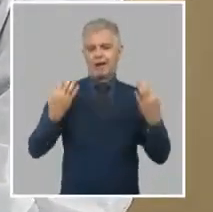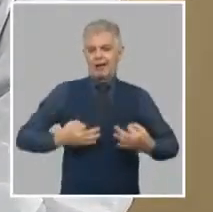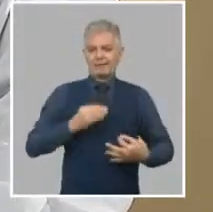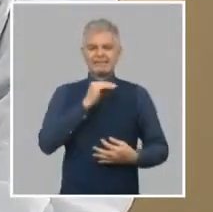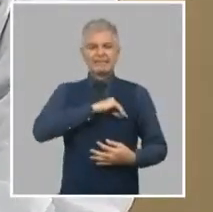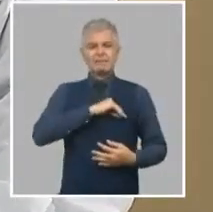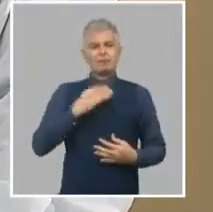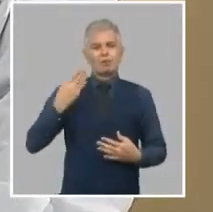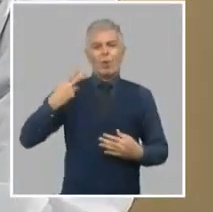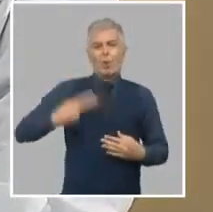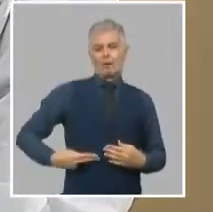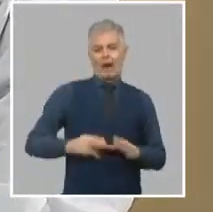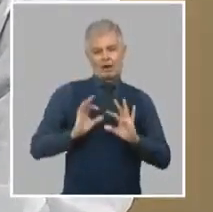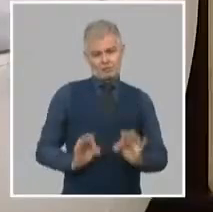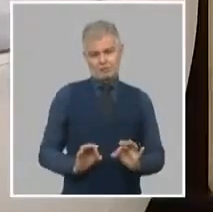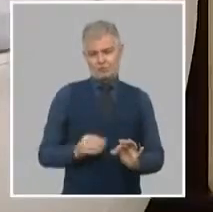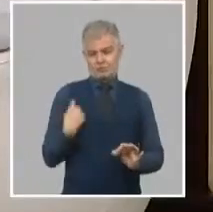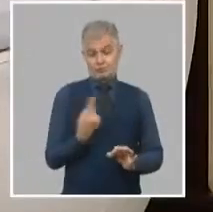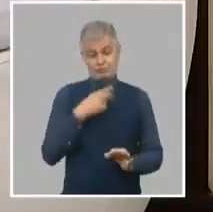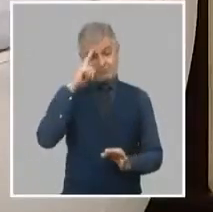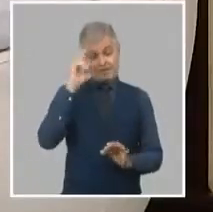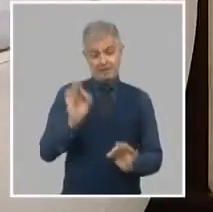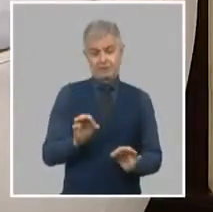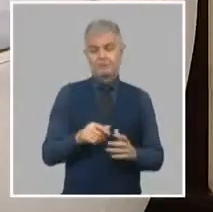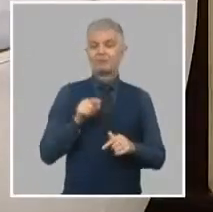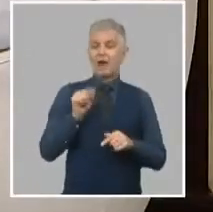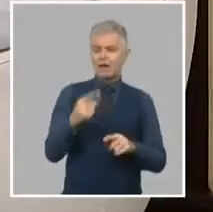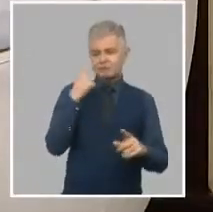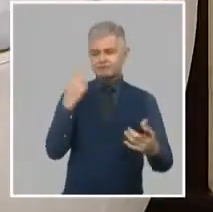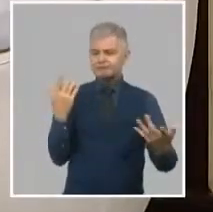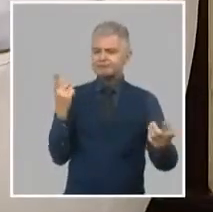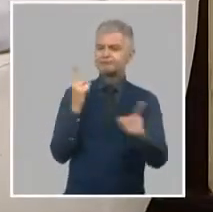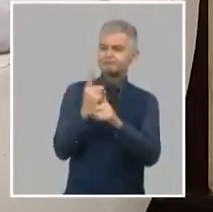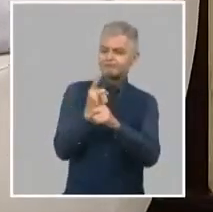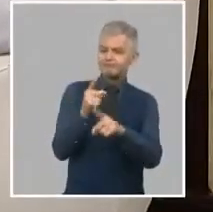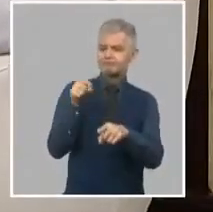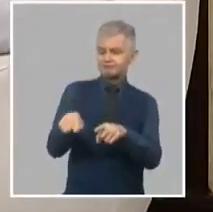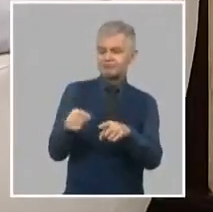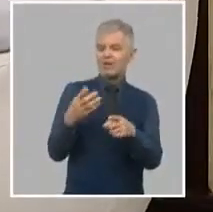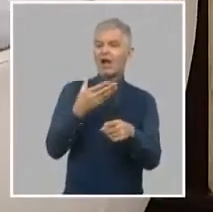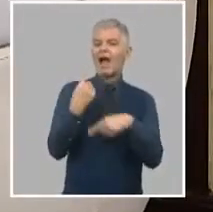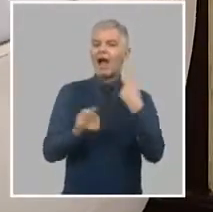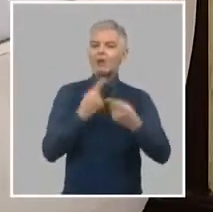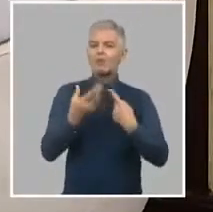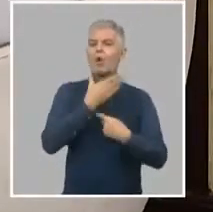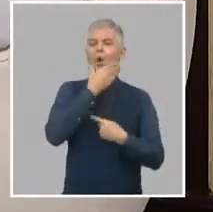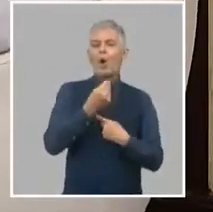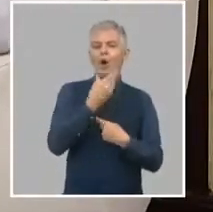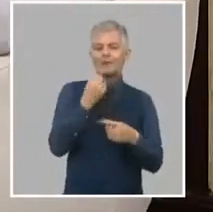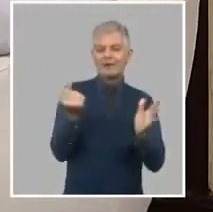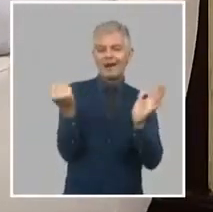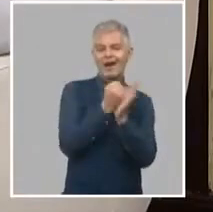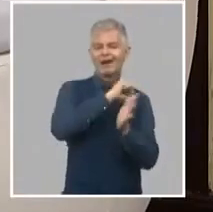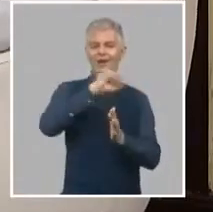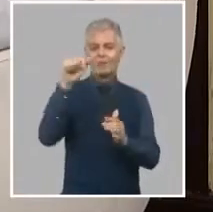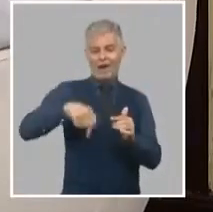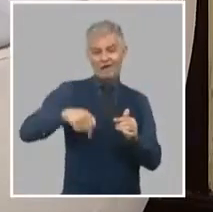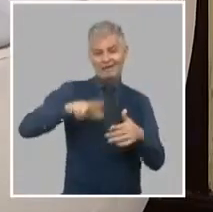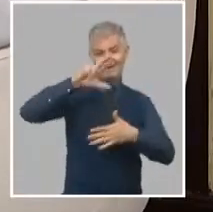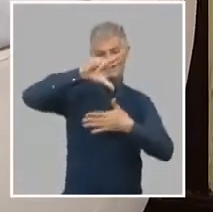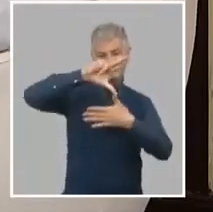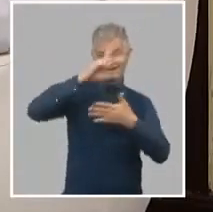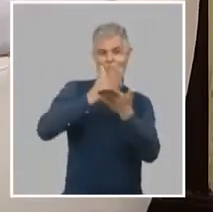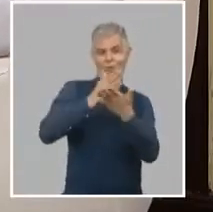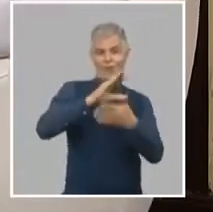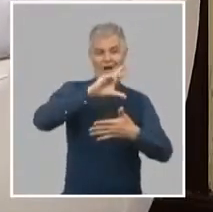Allí tuvieron la posibilidad, Carlos, de encontrarse, de intercambiar con jóvenes chilenos que se habían graduado acá en la ELAN. Eso fue una experiencia